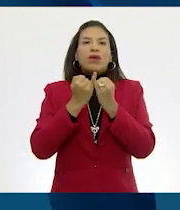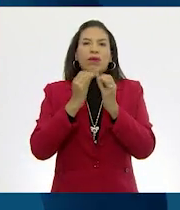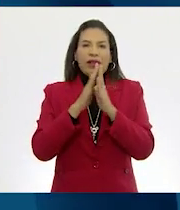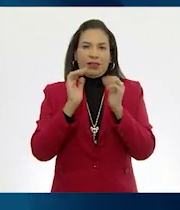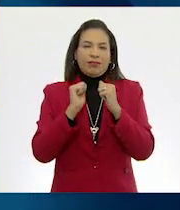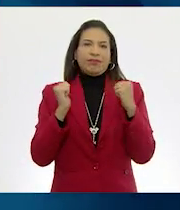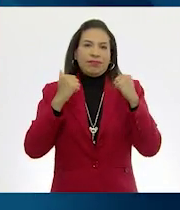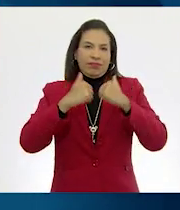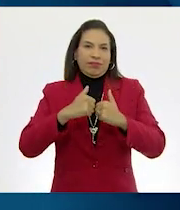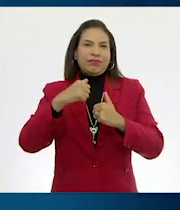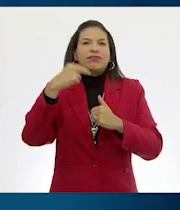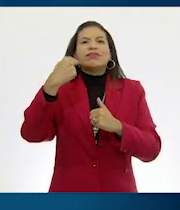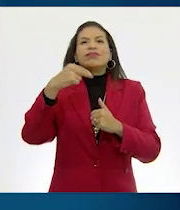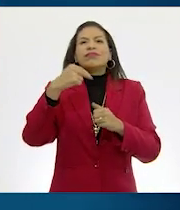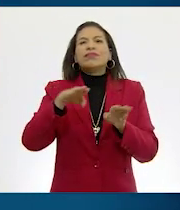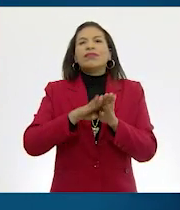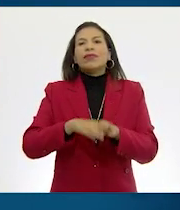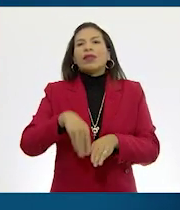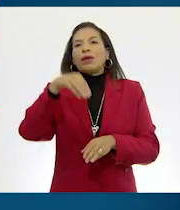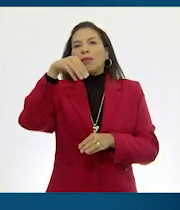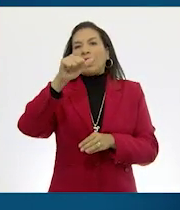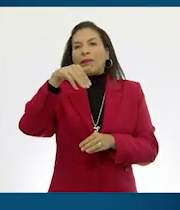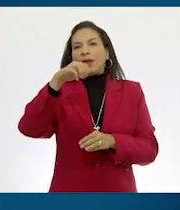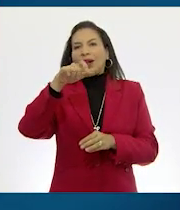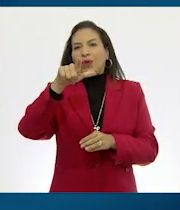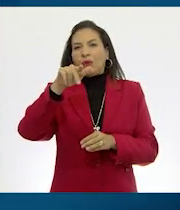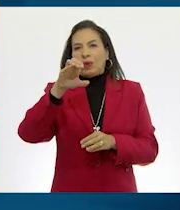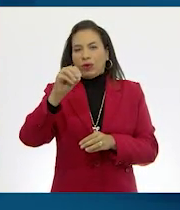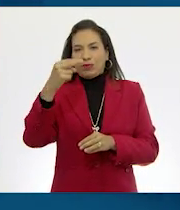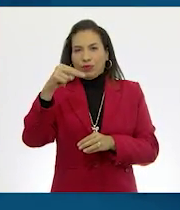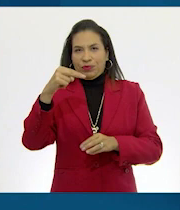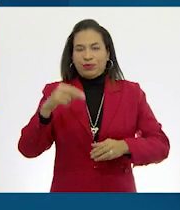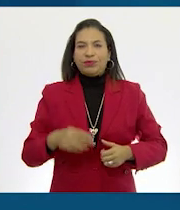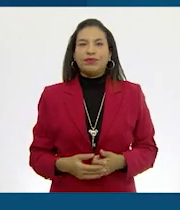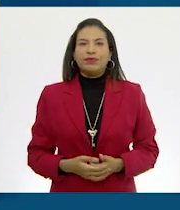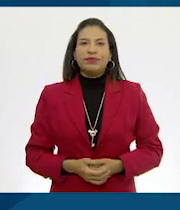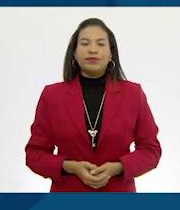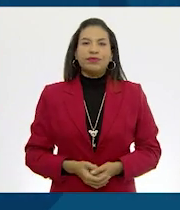chaquetín, al que se le conoció como mameluco.